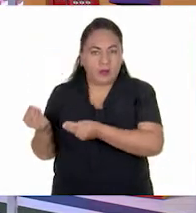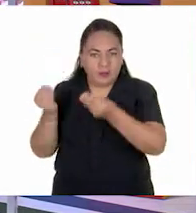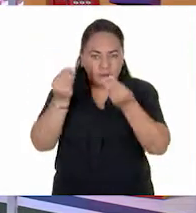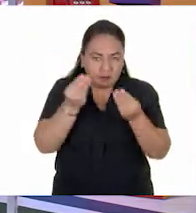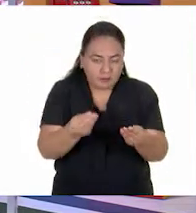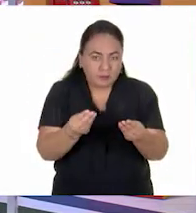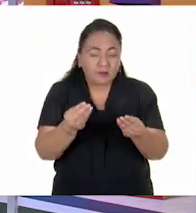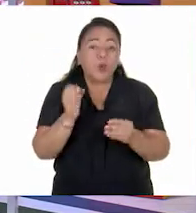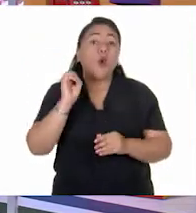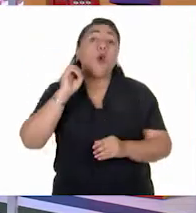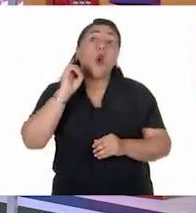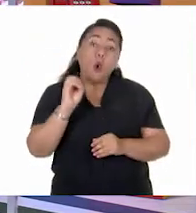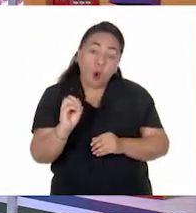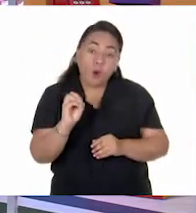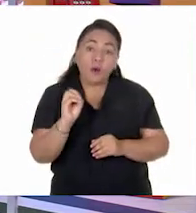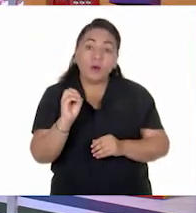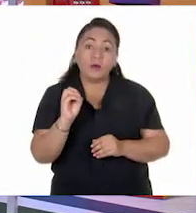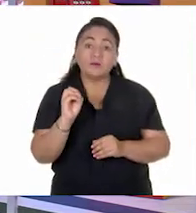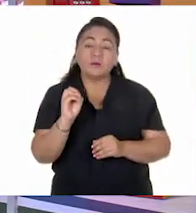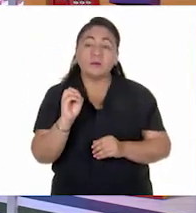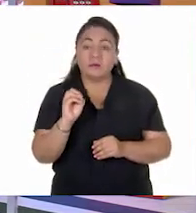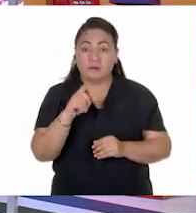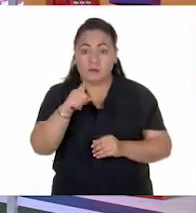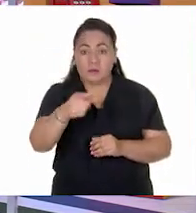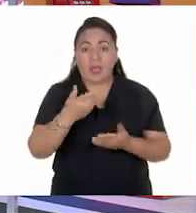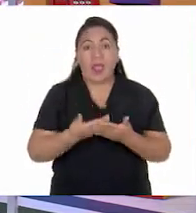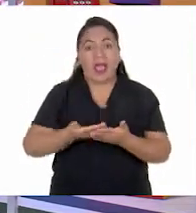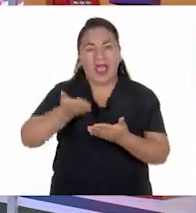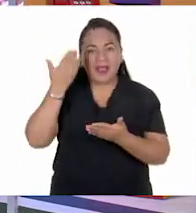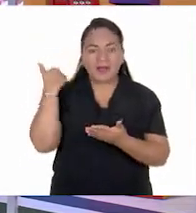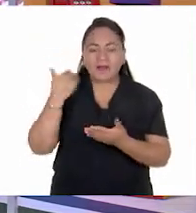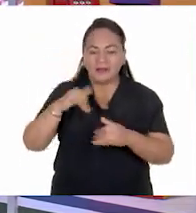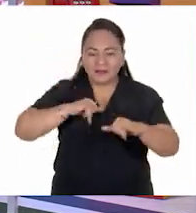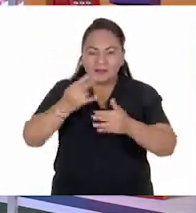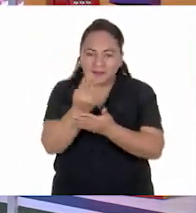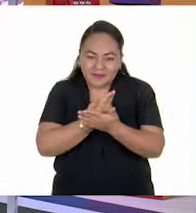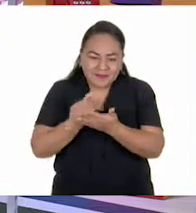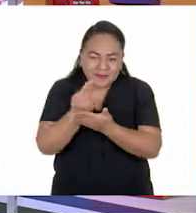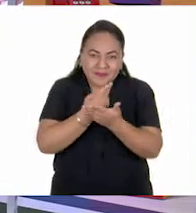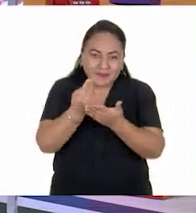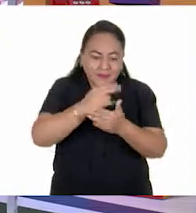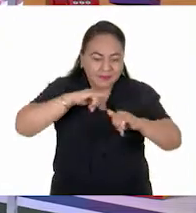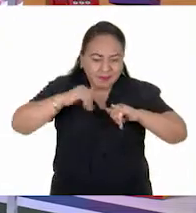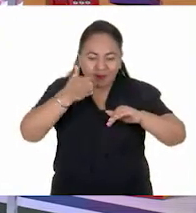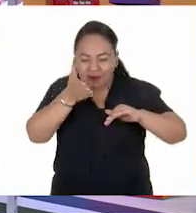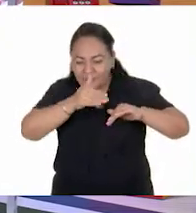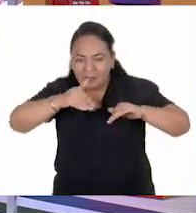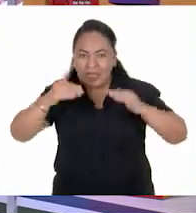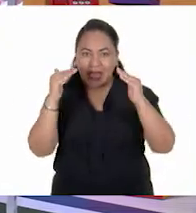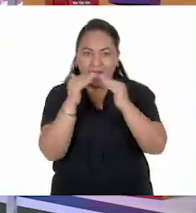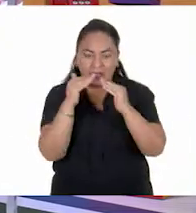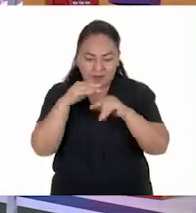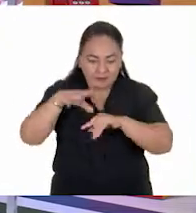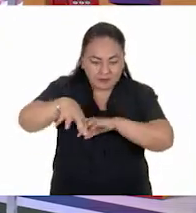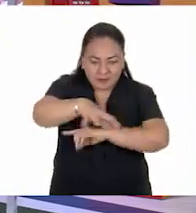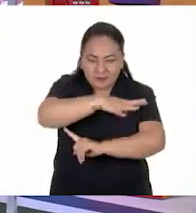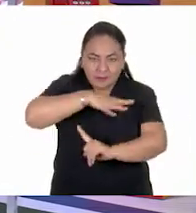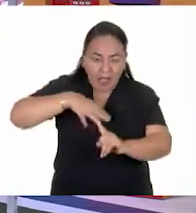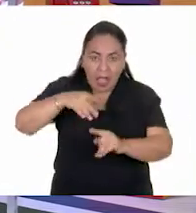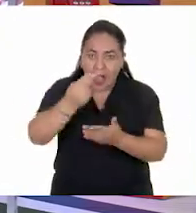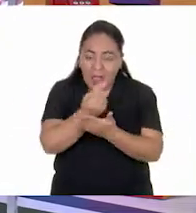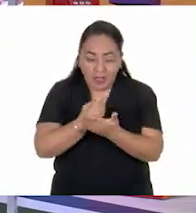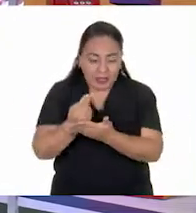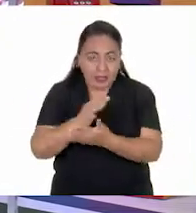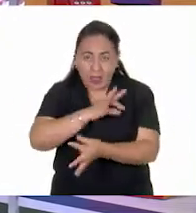o mejor aún, si ustedes estuvieron practicando los croquis y lograron tener un croquis del lugar donde ustedes